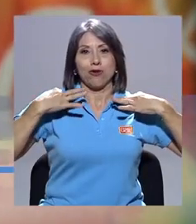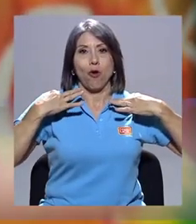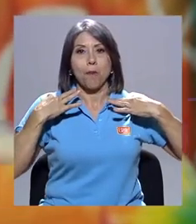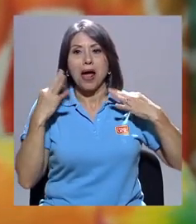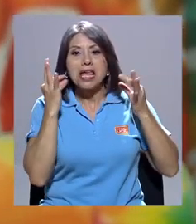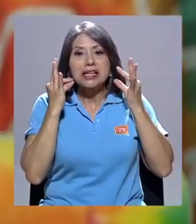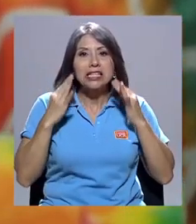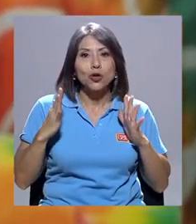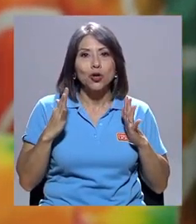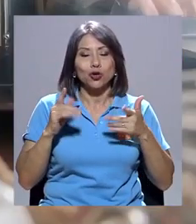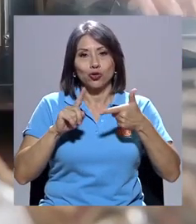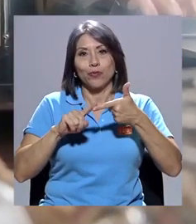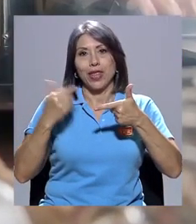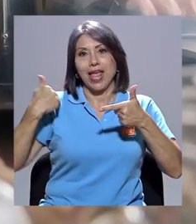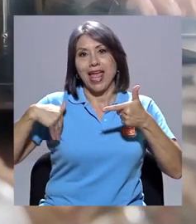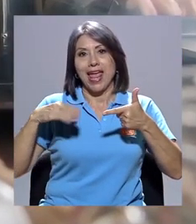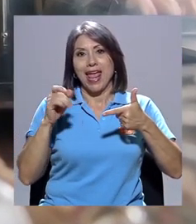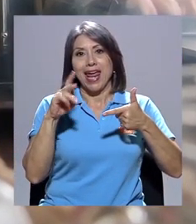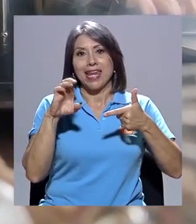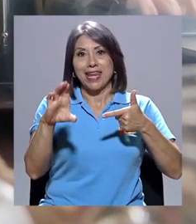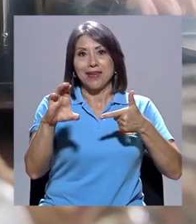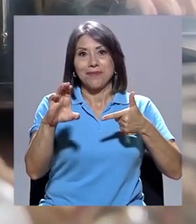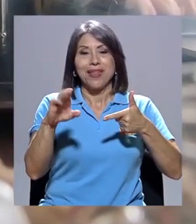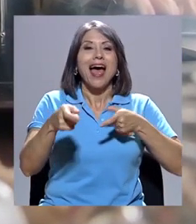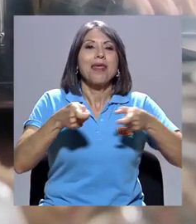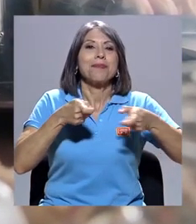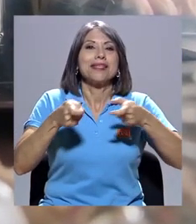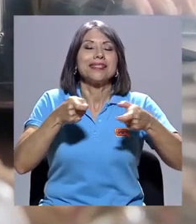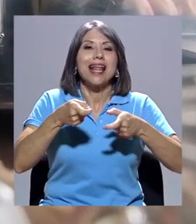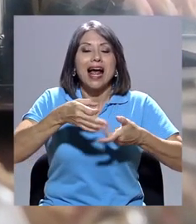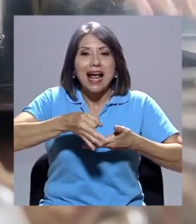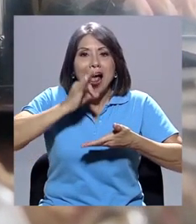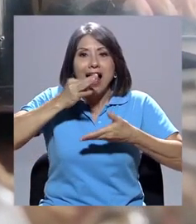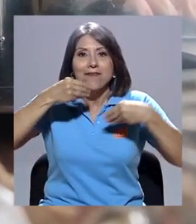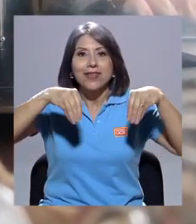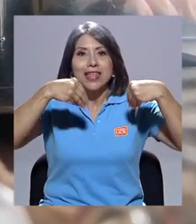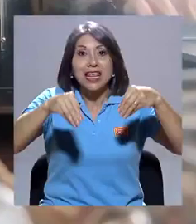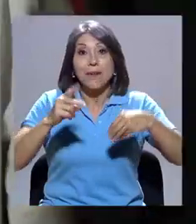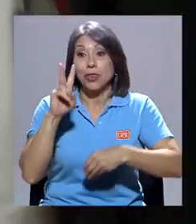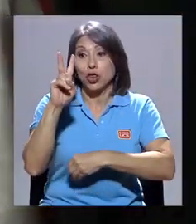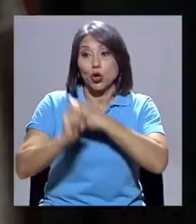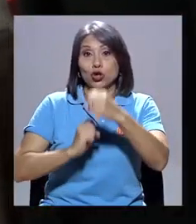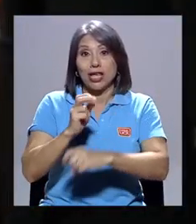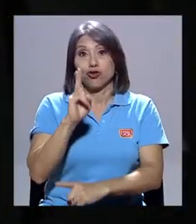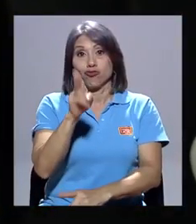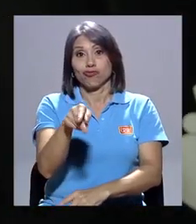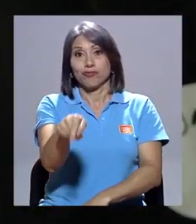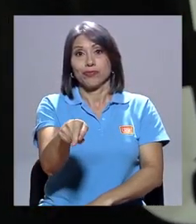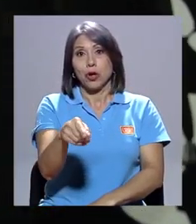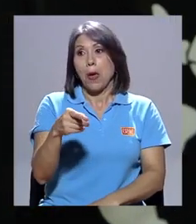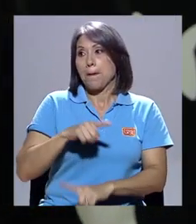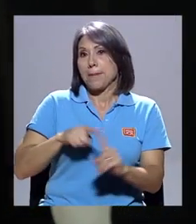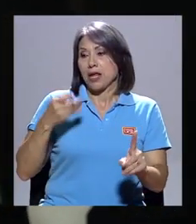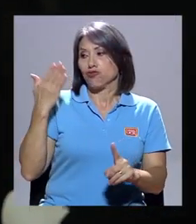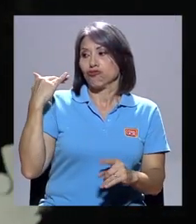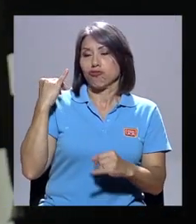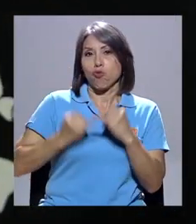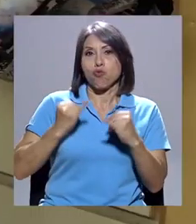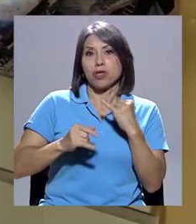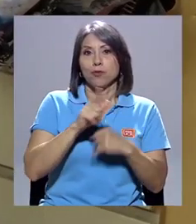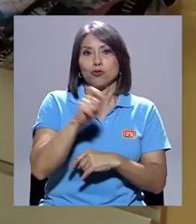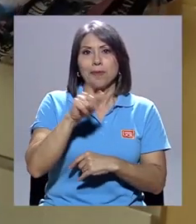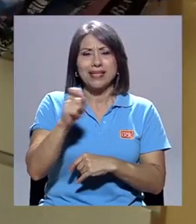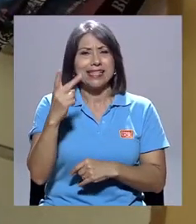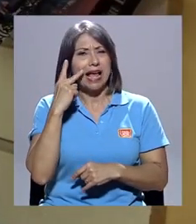accesorios, y Eric administra una cafetería que tiene ya 2 años en la zona. Sin embargo, en los últimos meses han visto cierta afectación